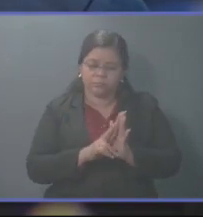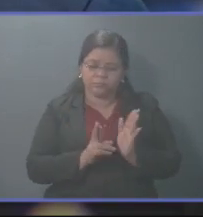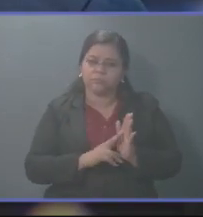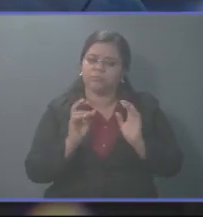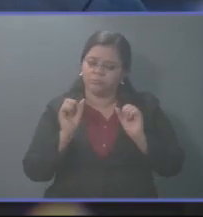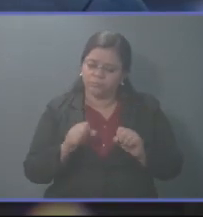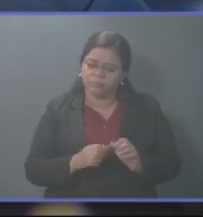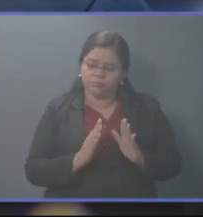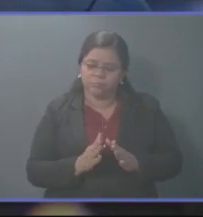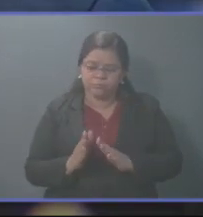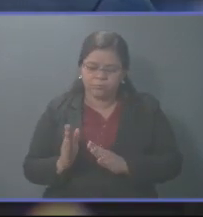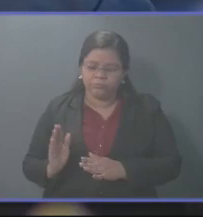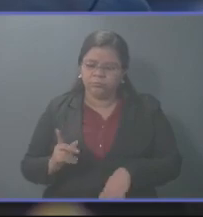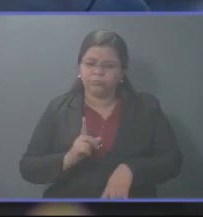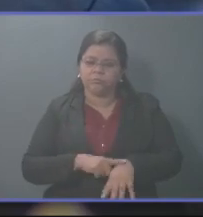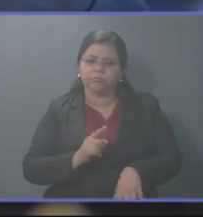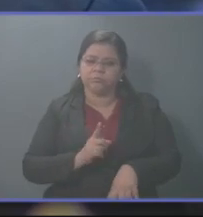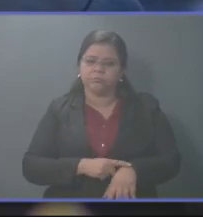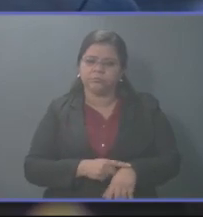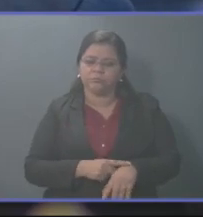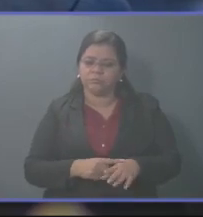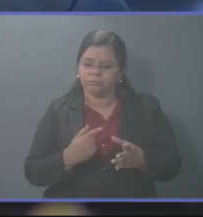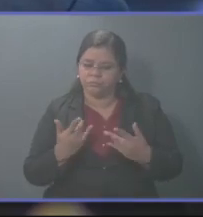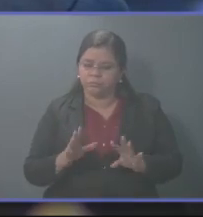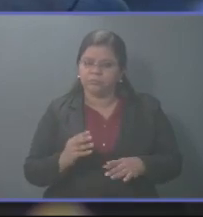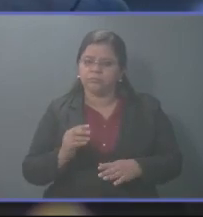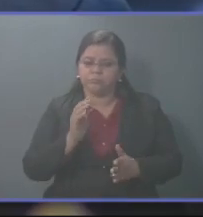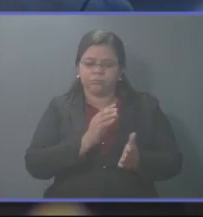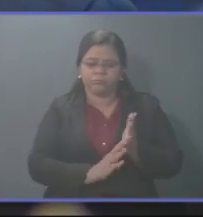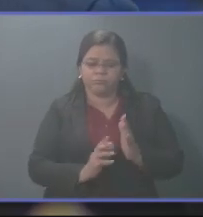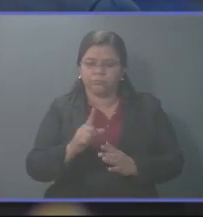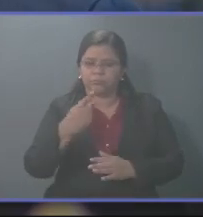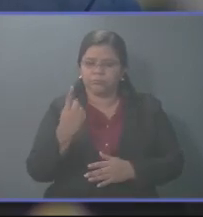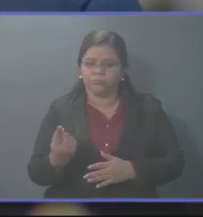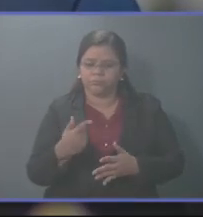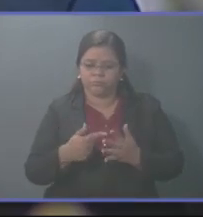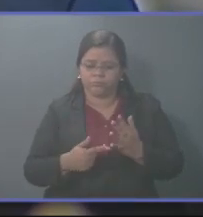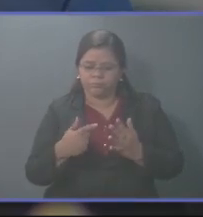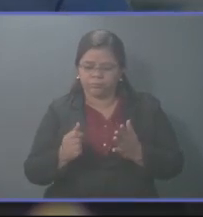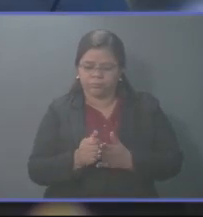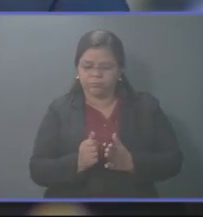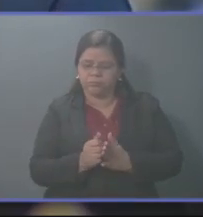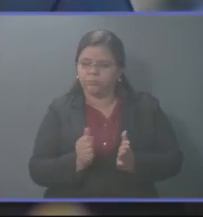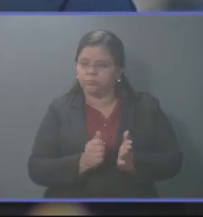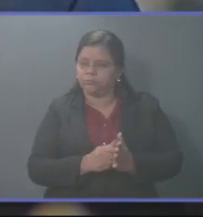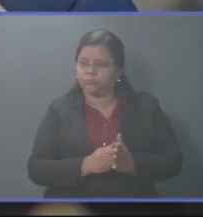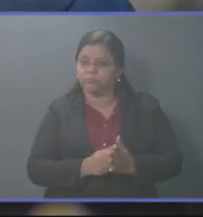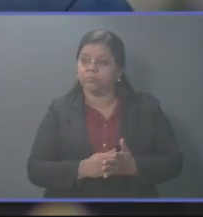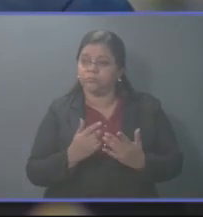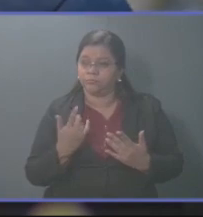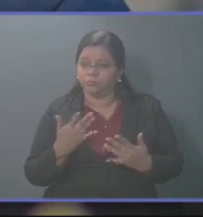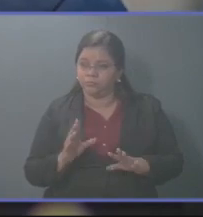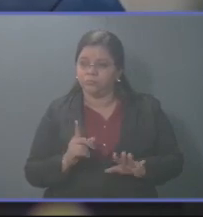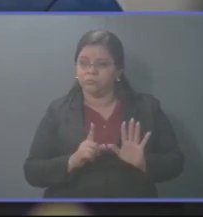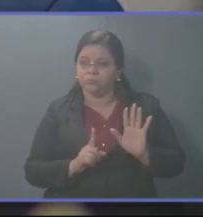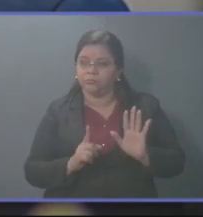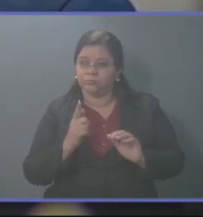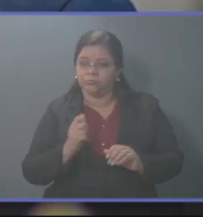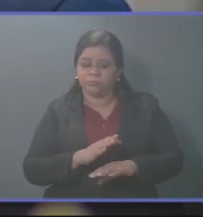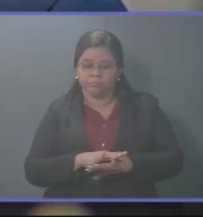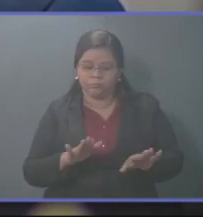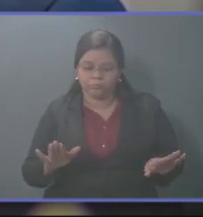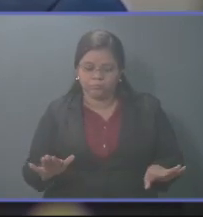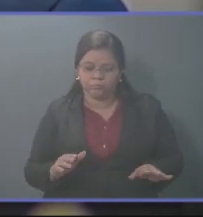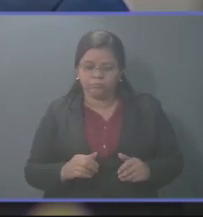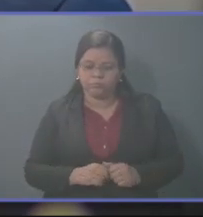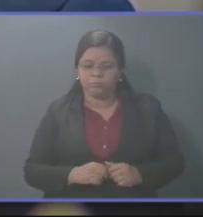sus reglamentos dentro del plazo a que hace referencia el inciso primero del presente artículo. Una vez vencidos los 6 meses mencionados en el